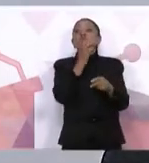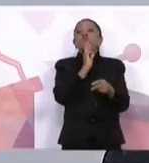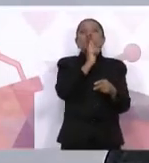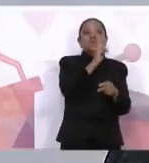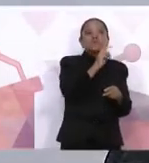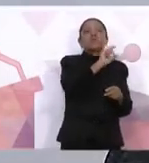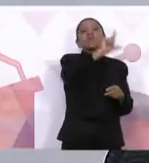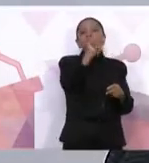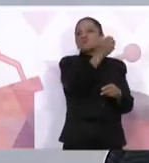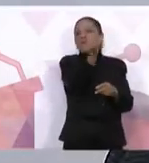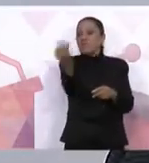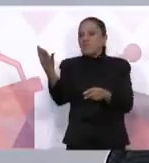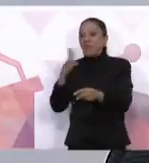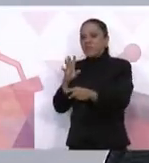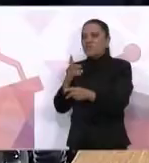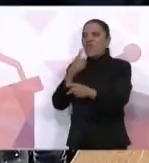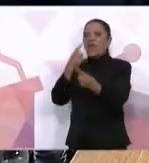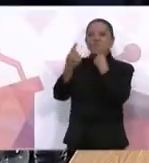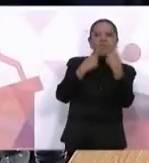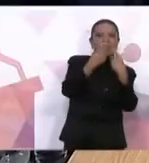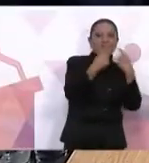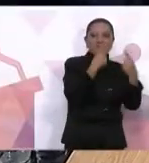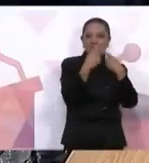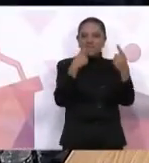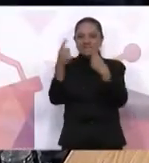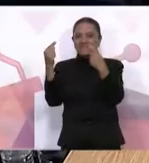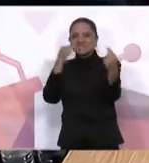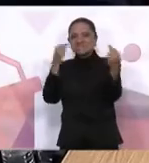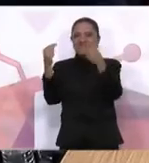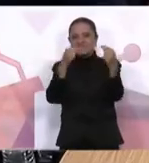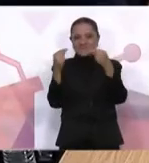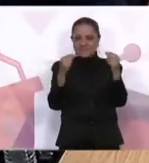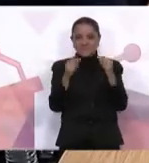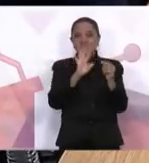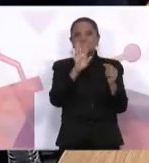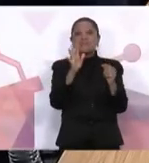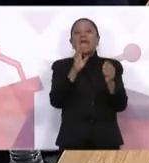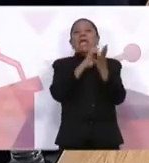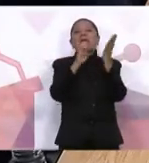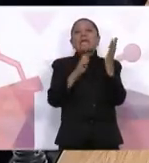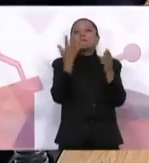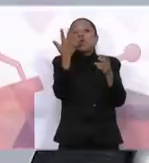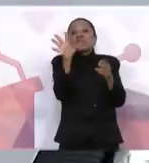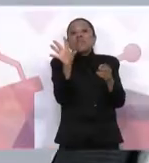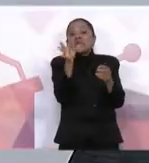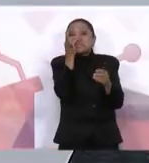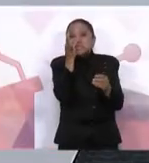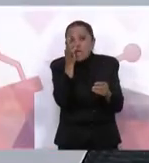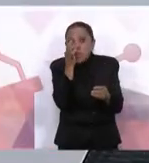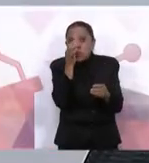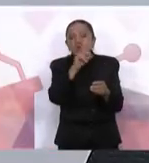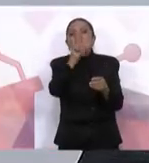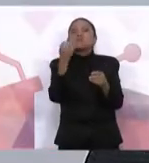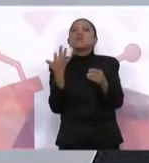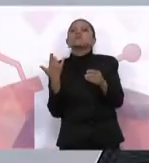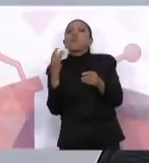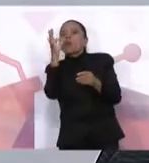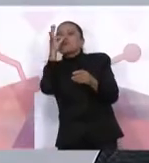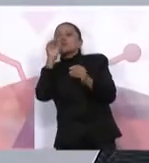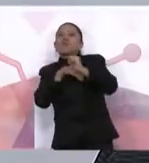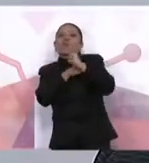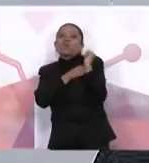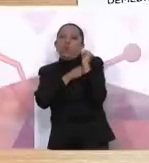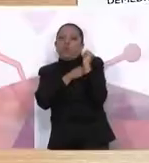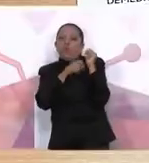tienen un minuto para responder si usarán 10 segundos quedarían 50 para una réplica posterior dentro de la misma ronda de preguntas de este